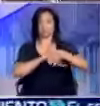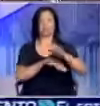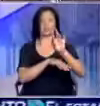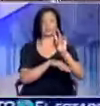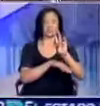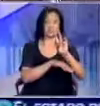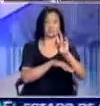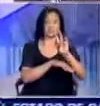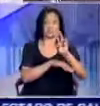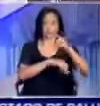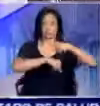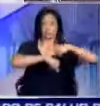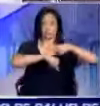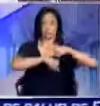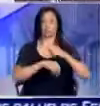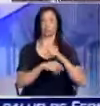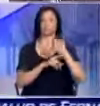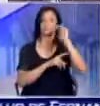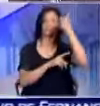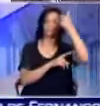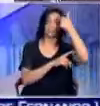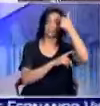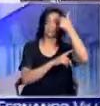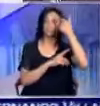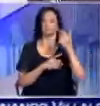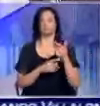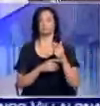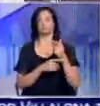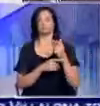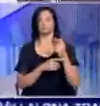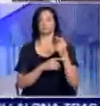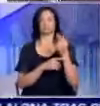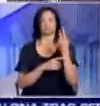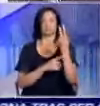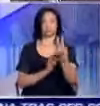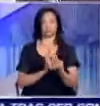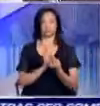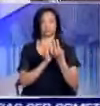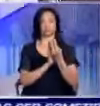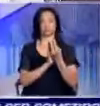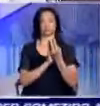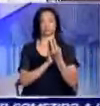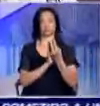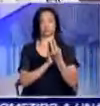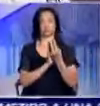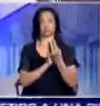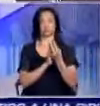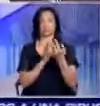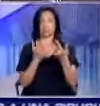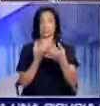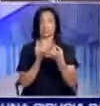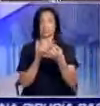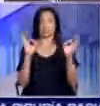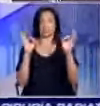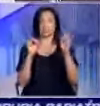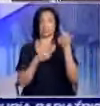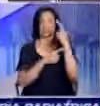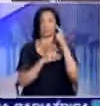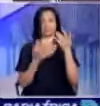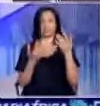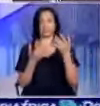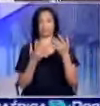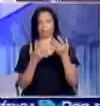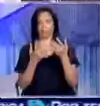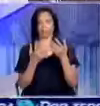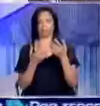las 7 de la noche pero el gobierno te da 2 horas free para que usted tenga